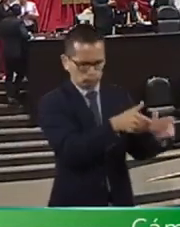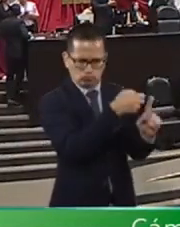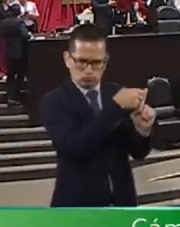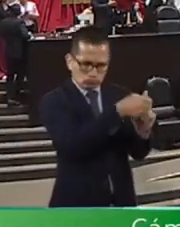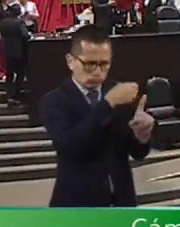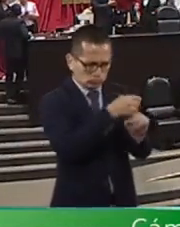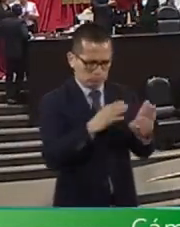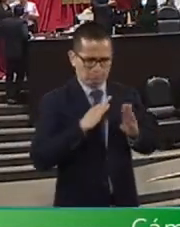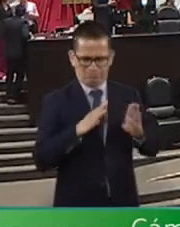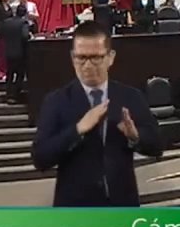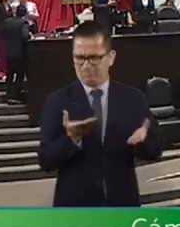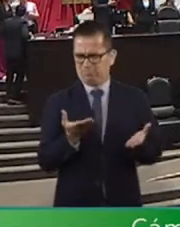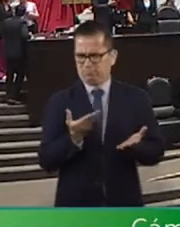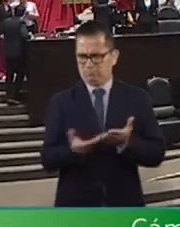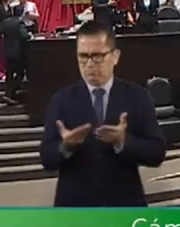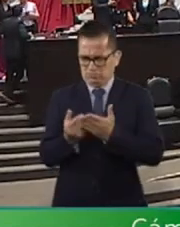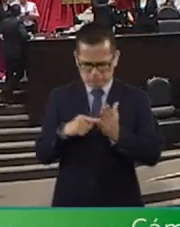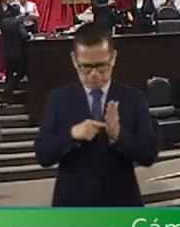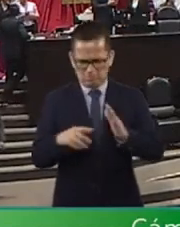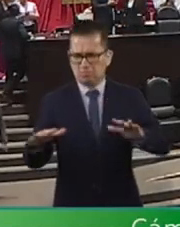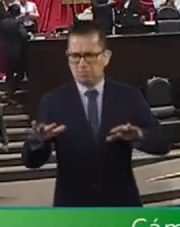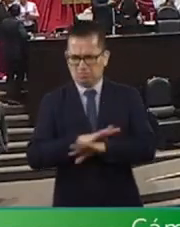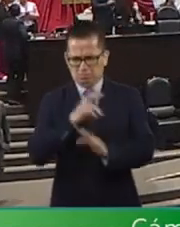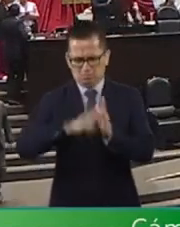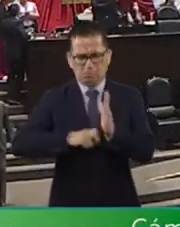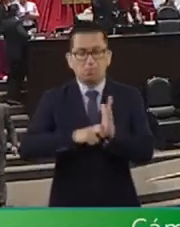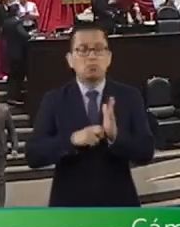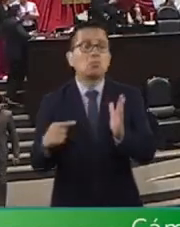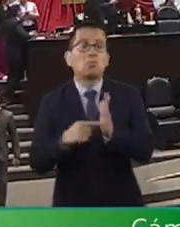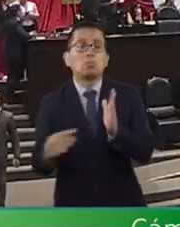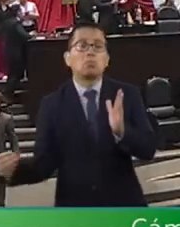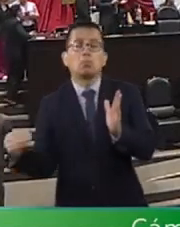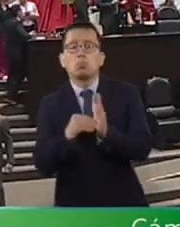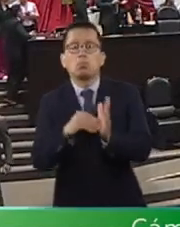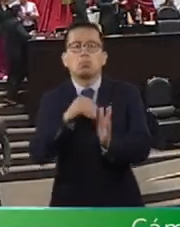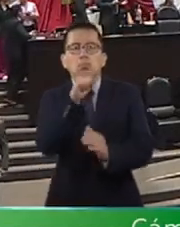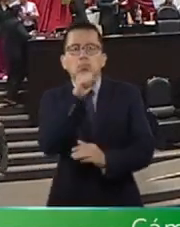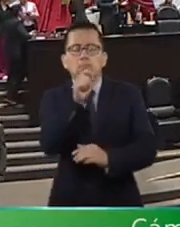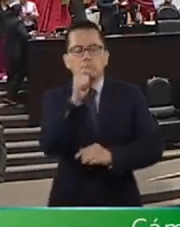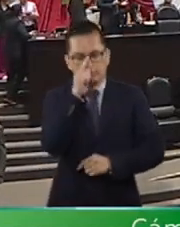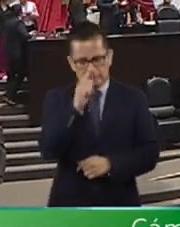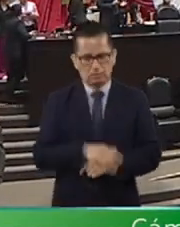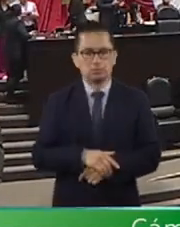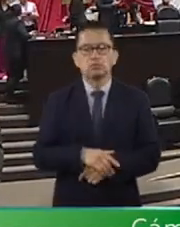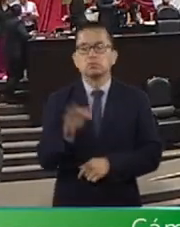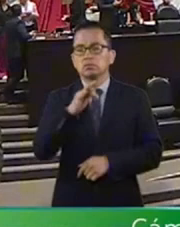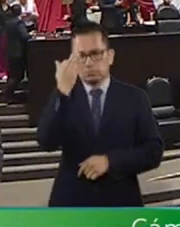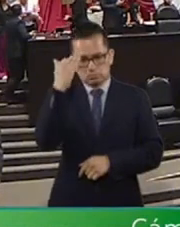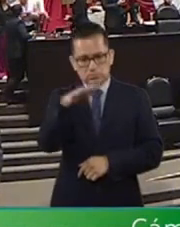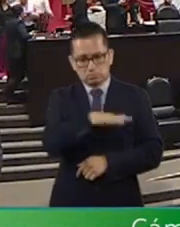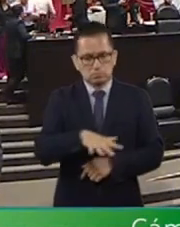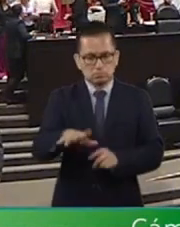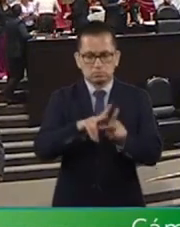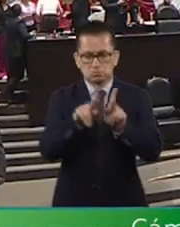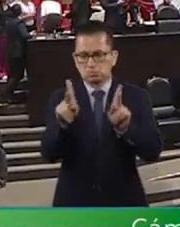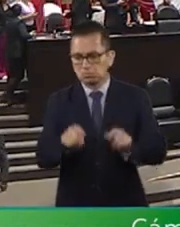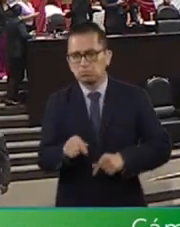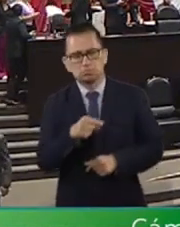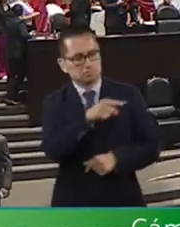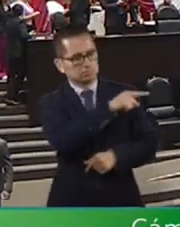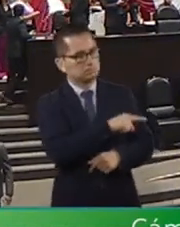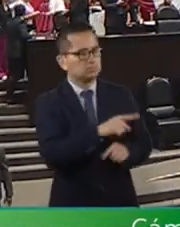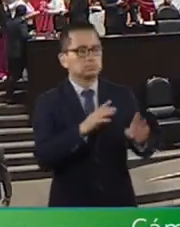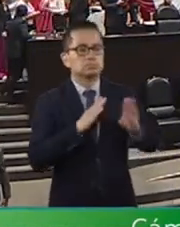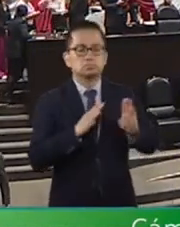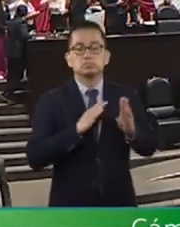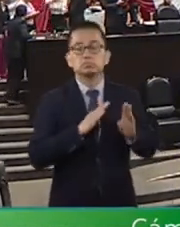ahora dice, en tiempos de paz, ninguna autoridad militar puede ejercer más funciones que las que tenga